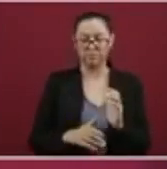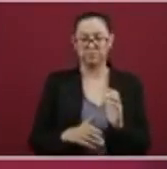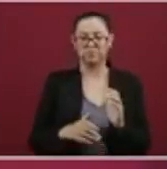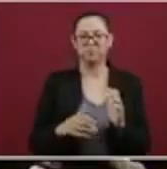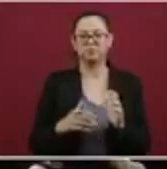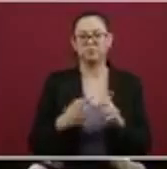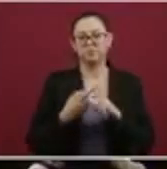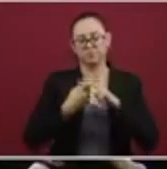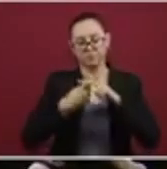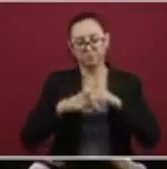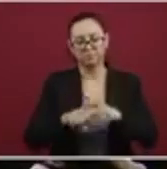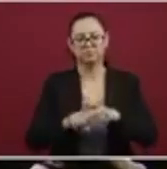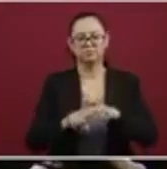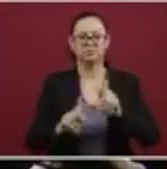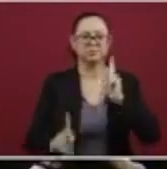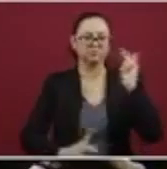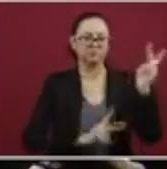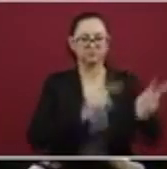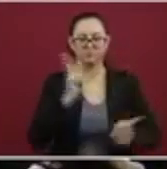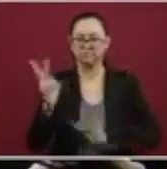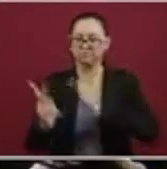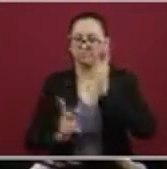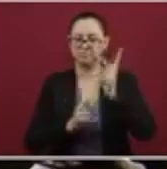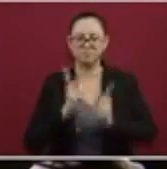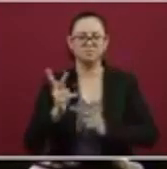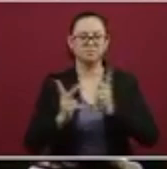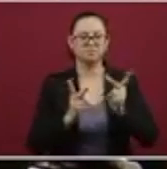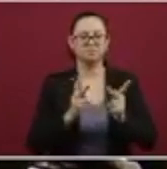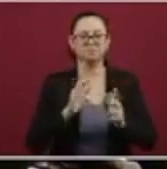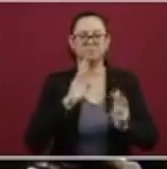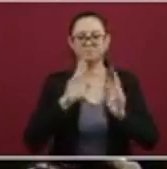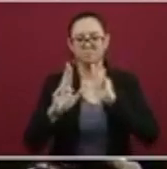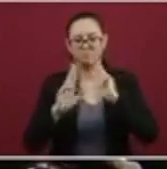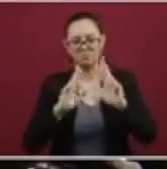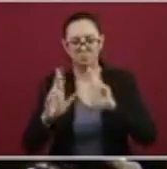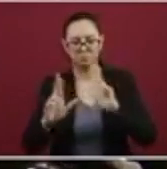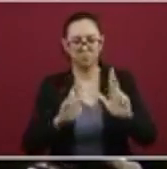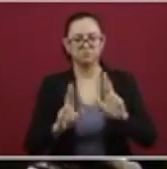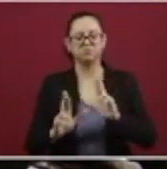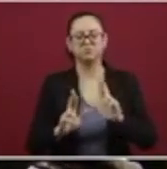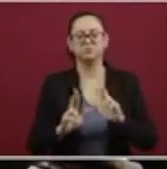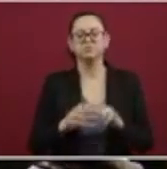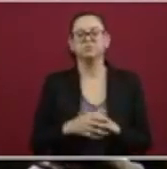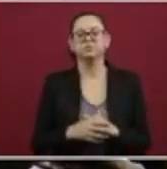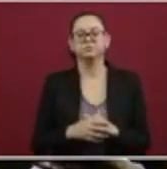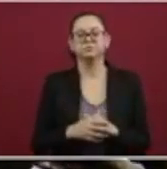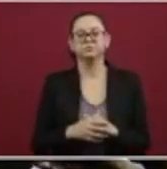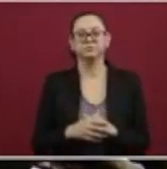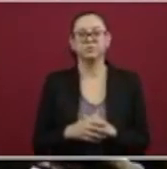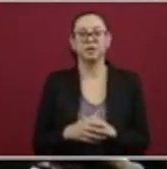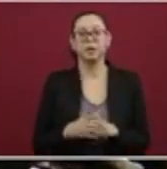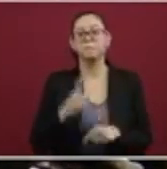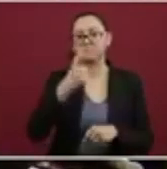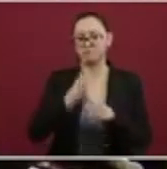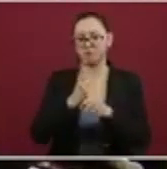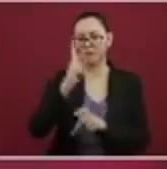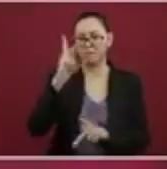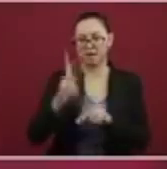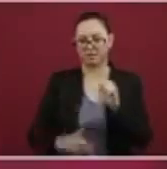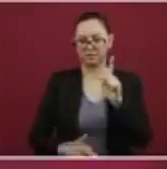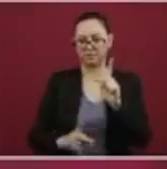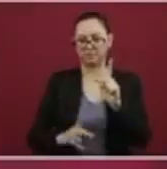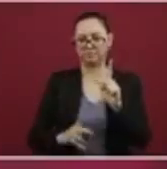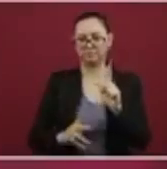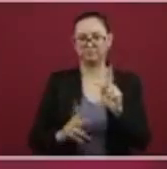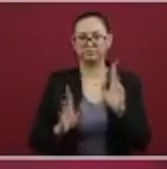abrimos la sesión de preguntas, de respuestas. Esa sería la primera parte,